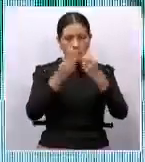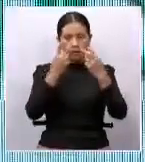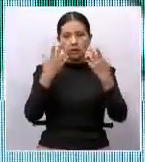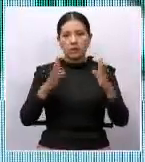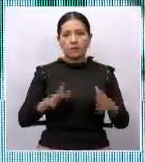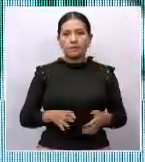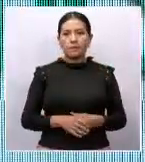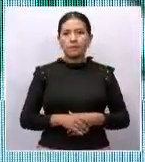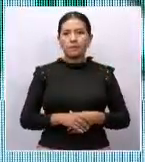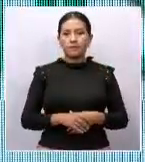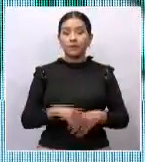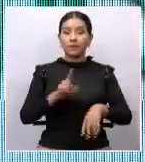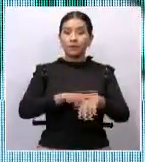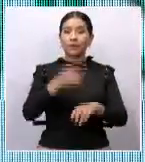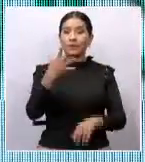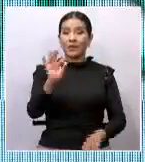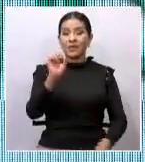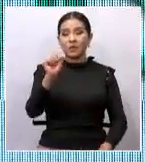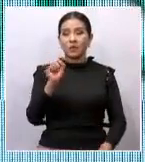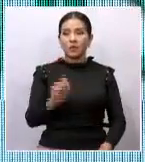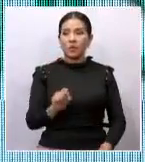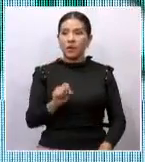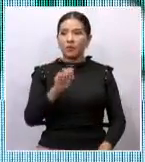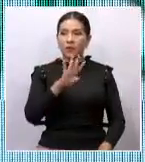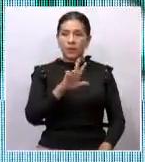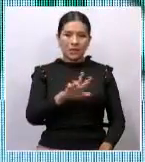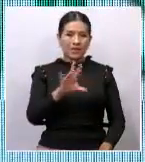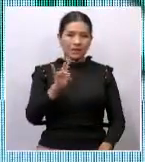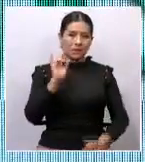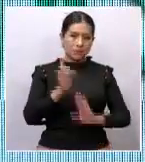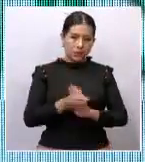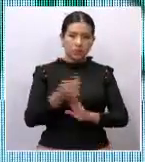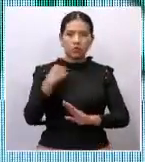Son las 19:37, momento de marcar una breve pausa al retorno.